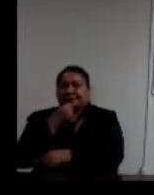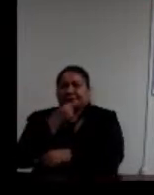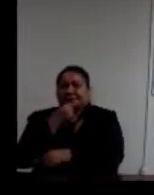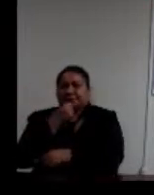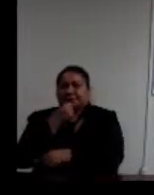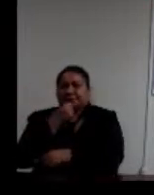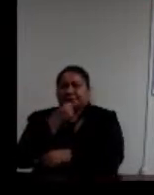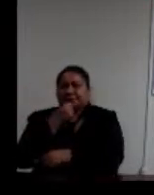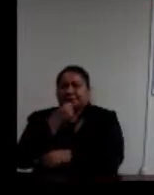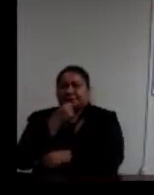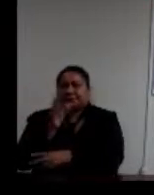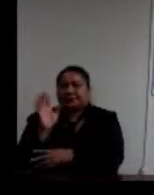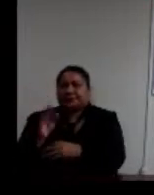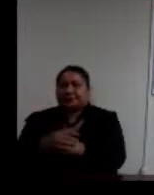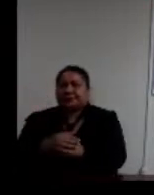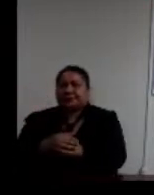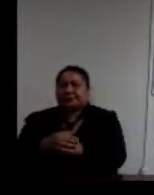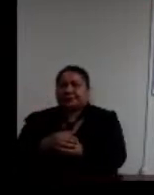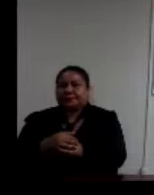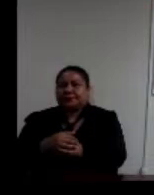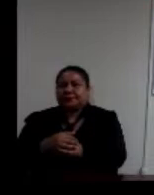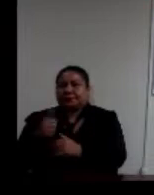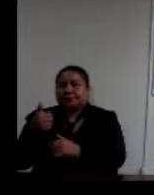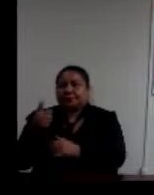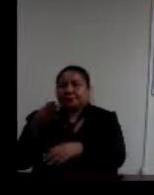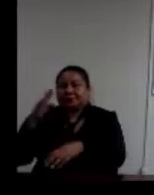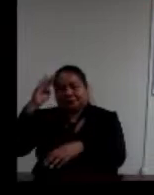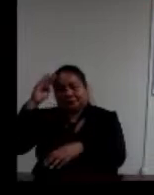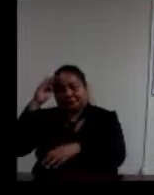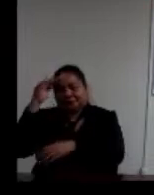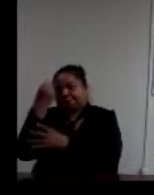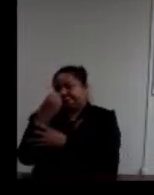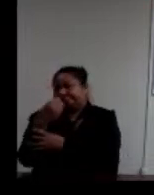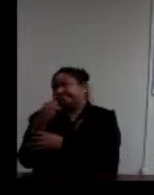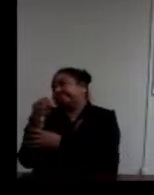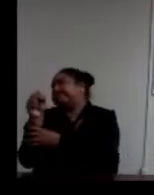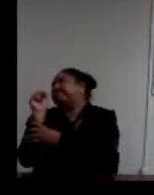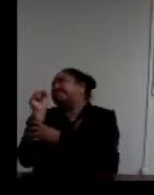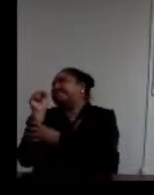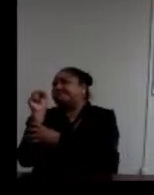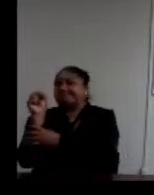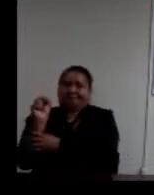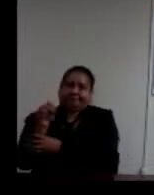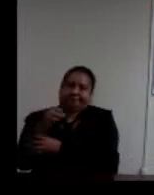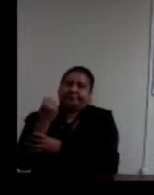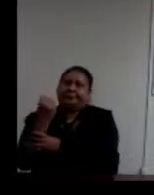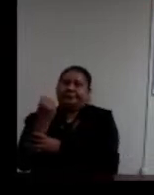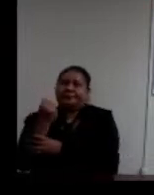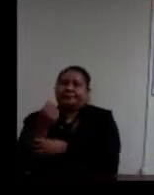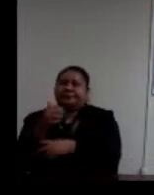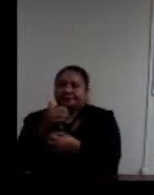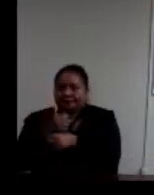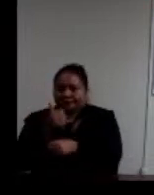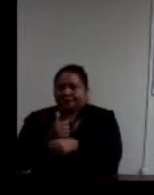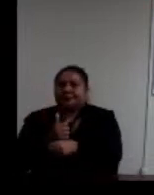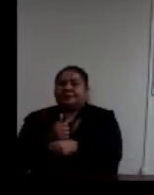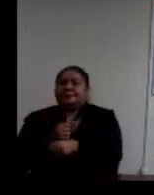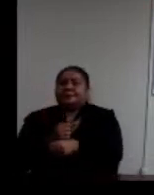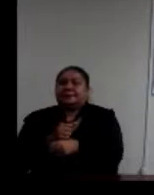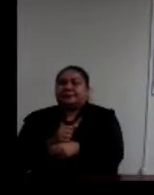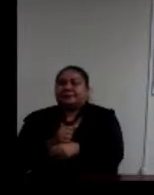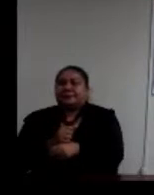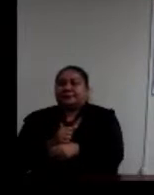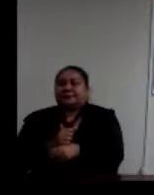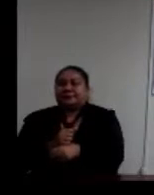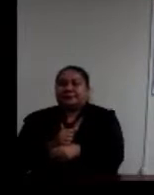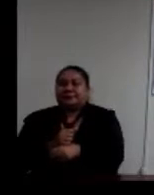imagen, 4, 5 o 6 pensamientos. Para la cuestión de detener el pensamiento primario que yo le estoy dando,